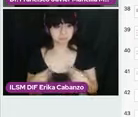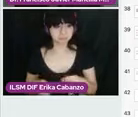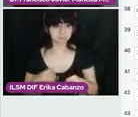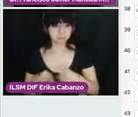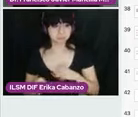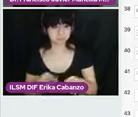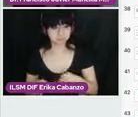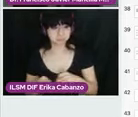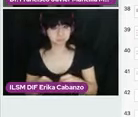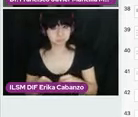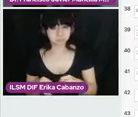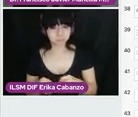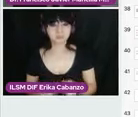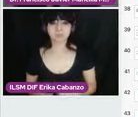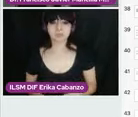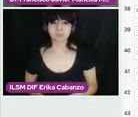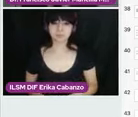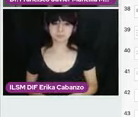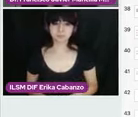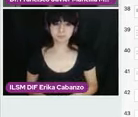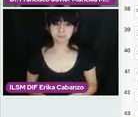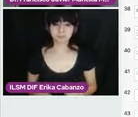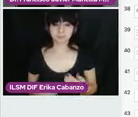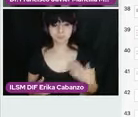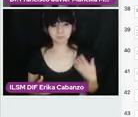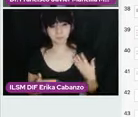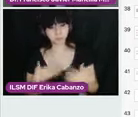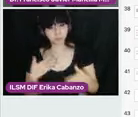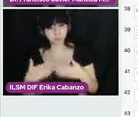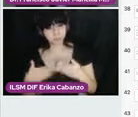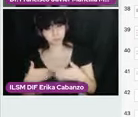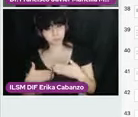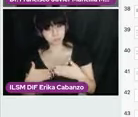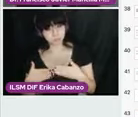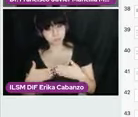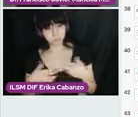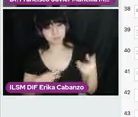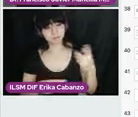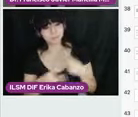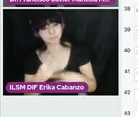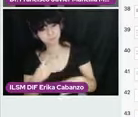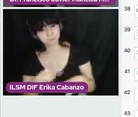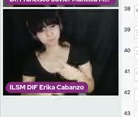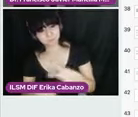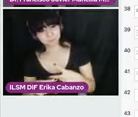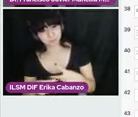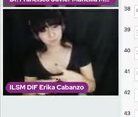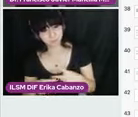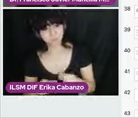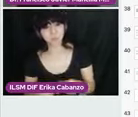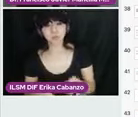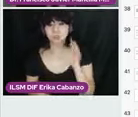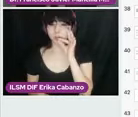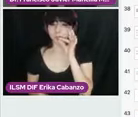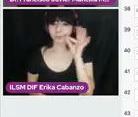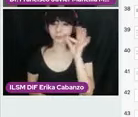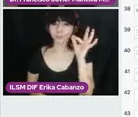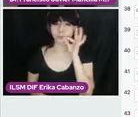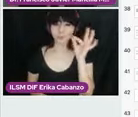¿Sí? Últimamente han empezado a salir con esta ola de la cannabis, del uso de los cannabinoides, pues